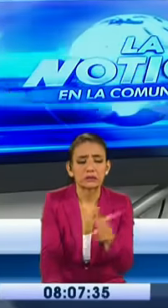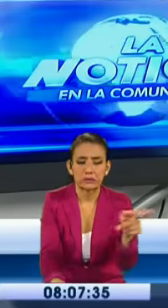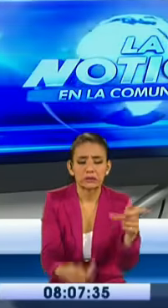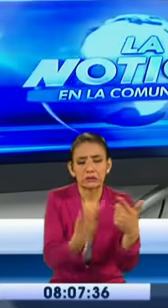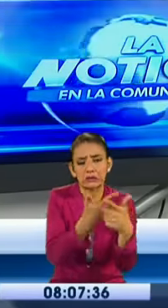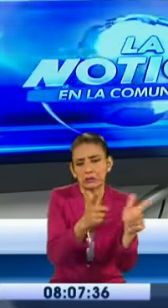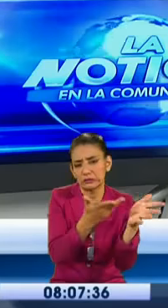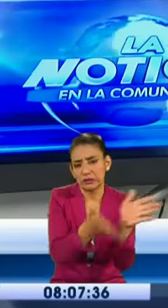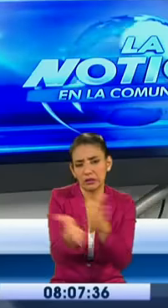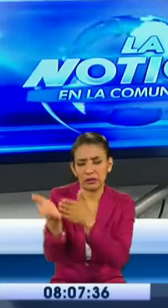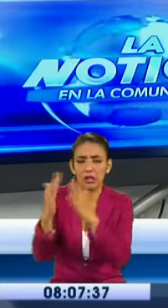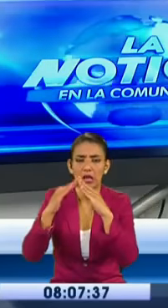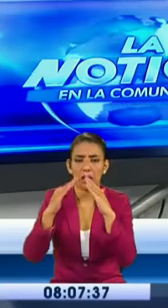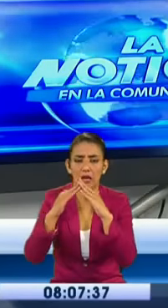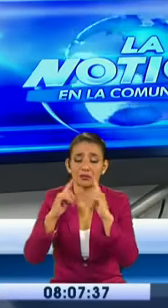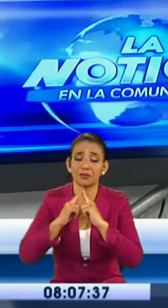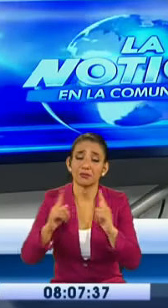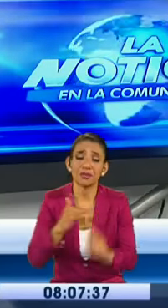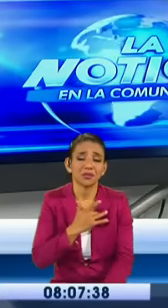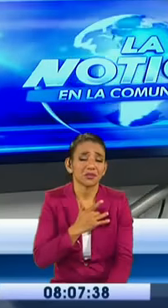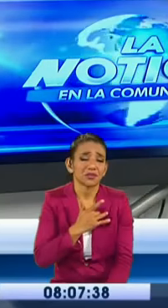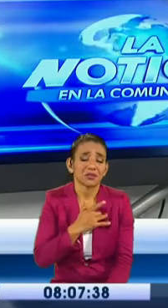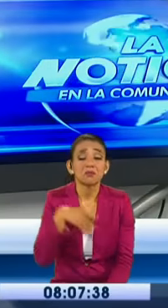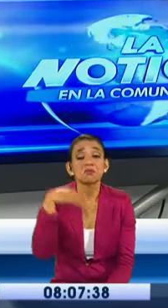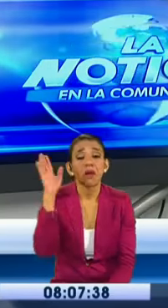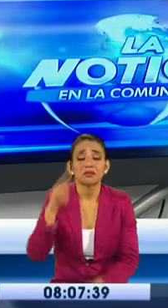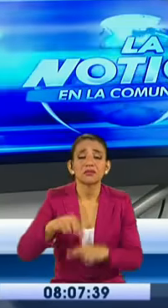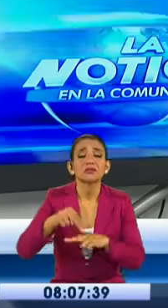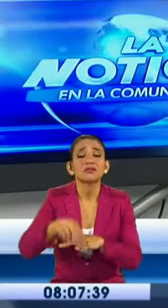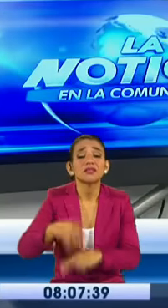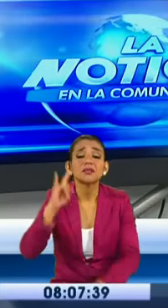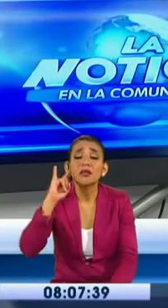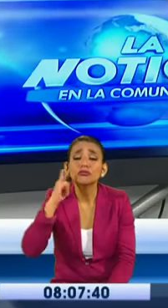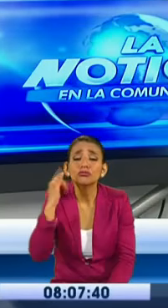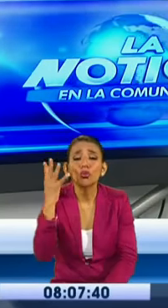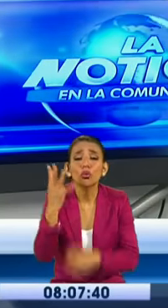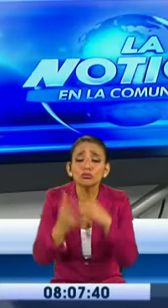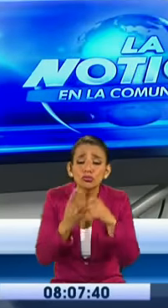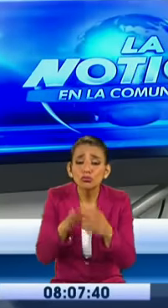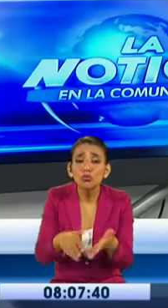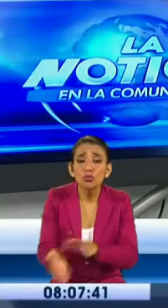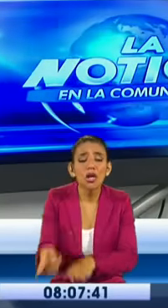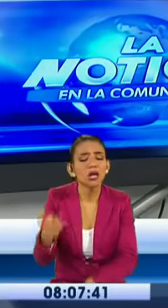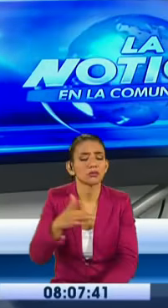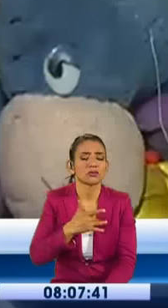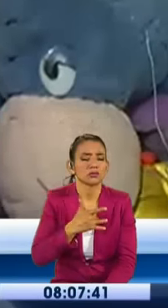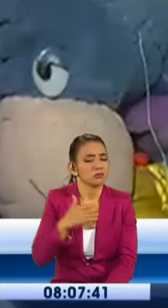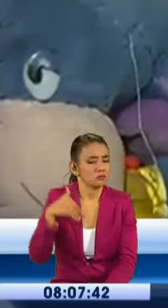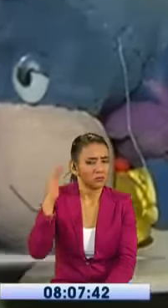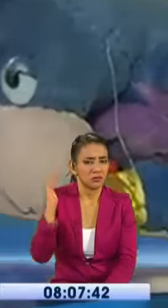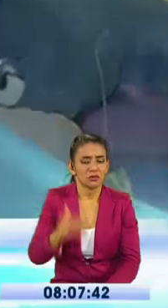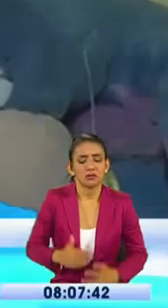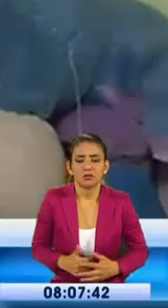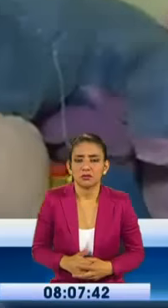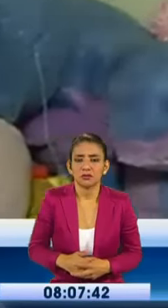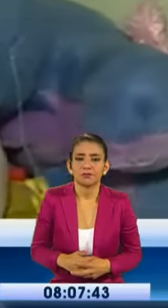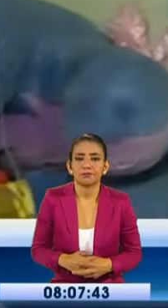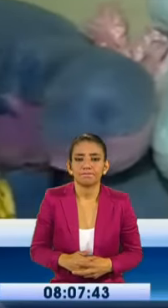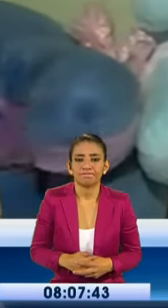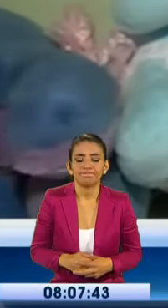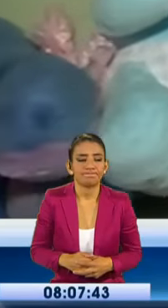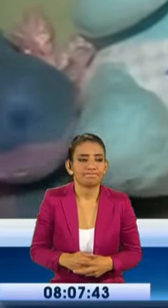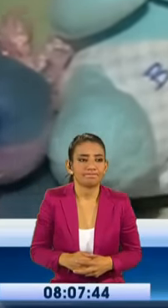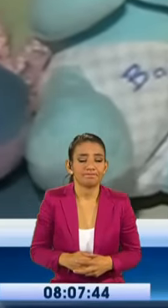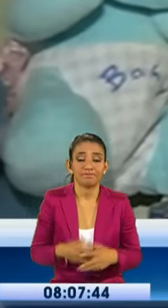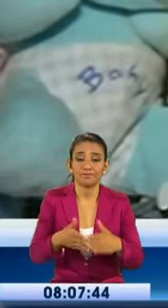mayor dolor que padece es obviamente la irreparable pérdida de su nieta, quien tenía apenas 4 años de edad. En la repisa de